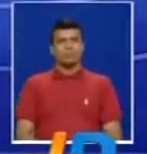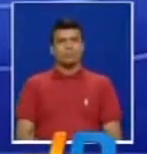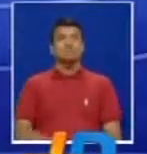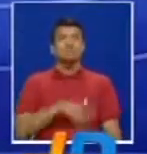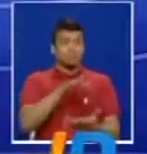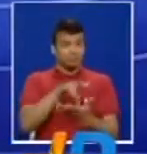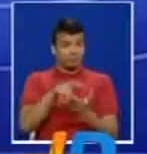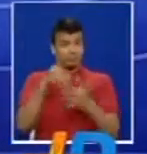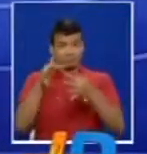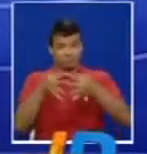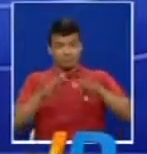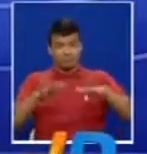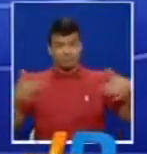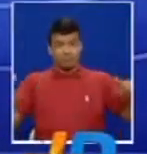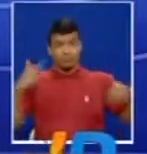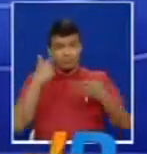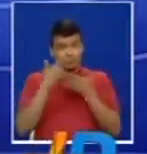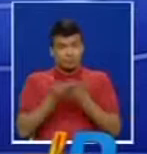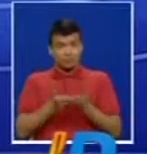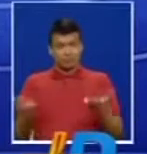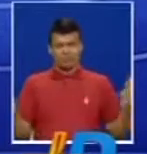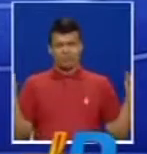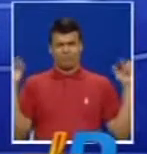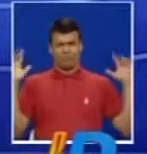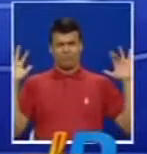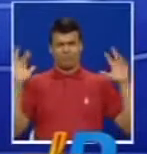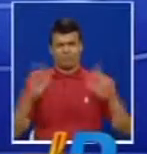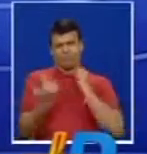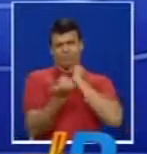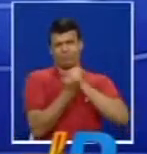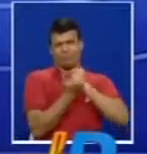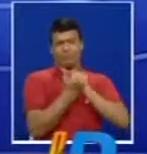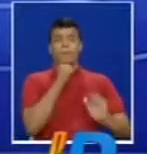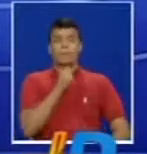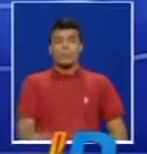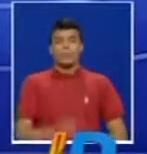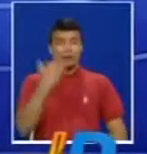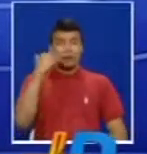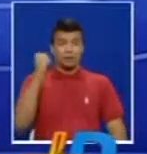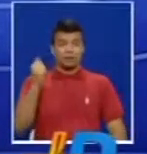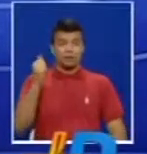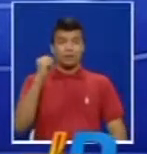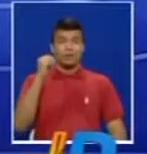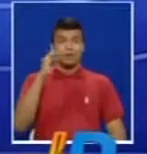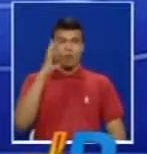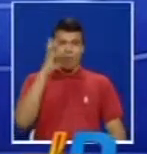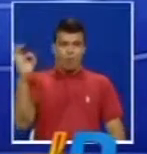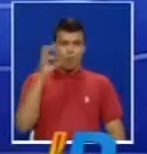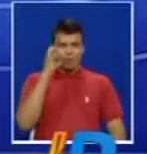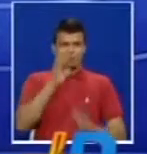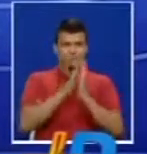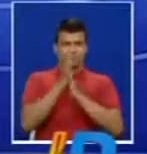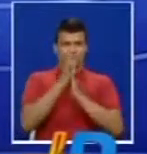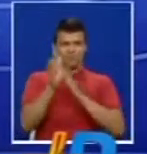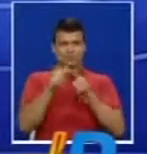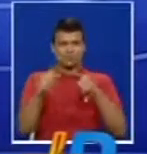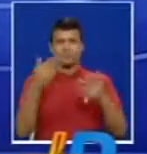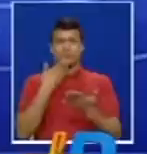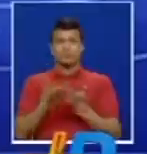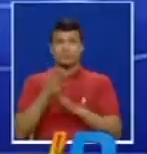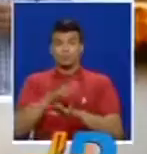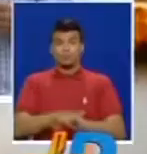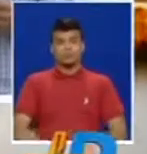a la terminal de transportes de Cali, en donde se registra una gran congestión de pasajeros. Allí se encuentra Nicolás Jiménez. Nicolás, buenas tardes y